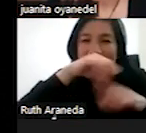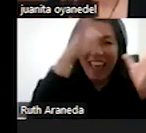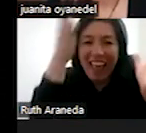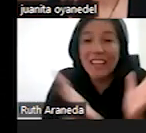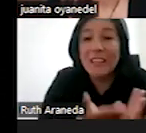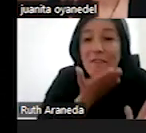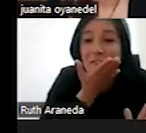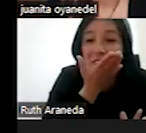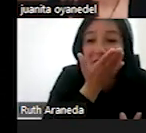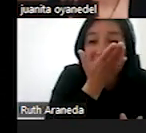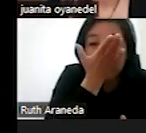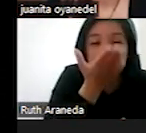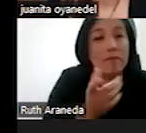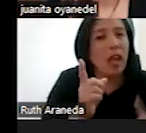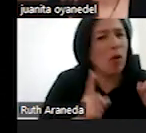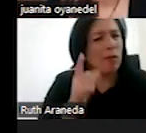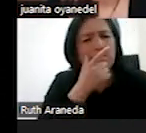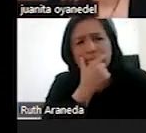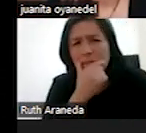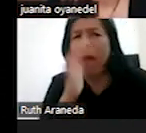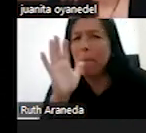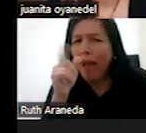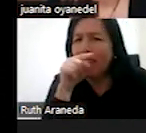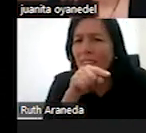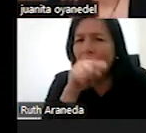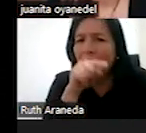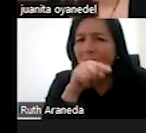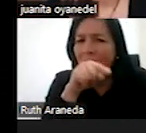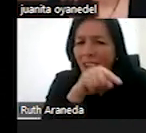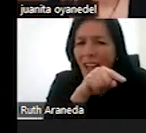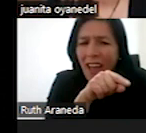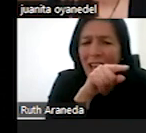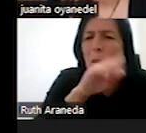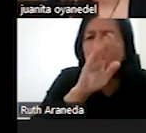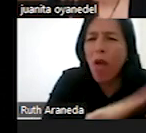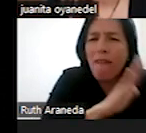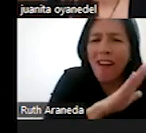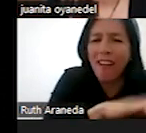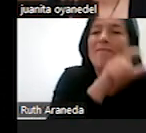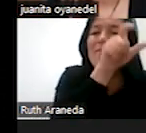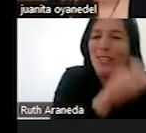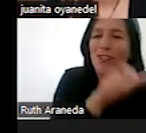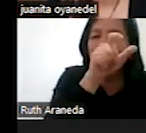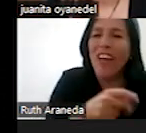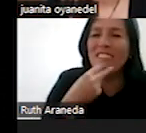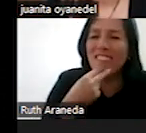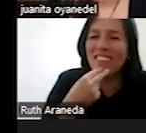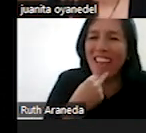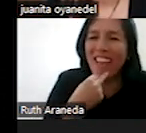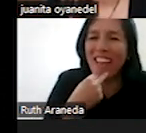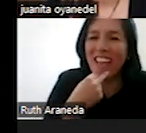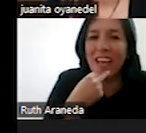podría ser, hay sospechas que podría haber presencia humana asociada a esos restos. Y es interesante porque pasaría de